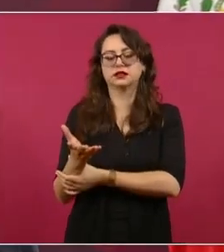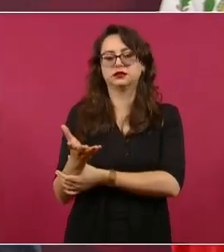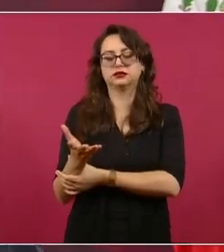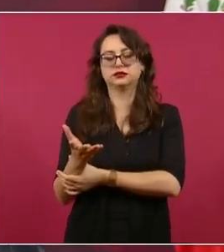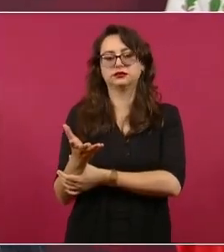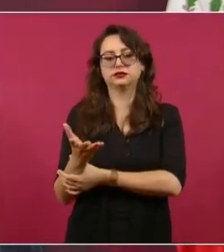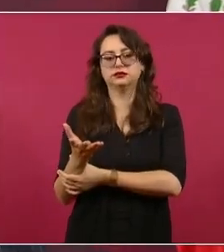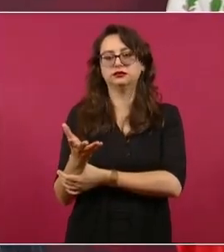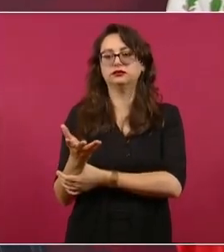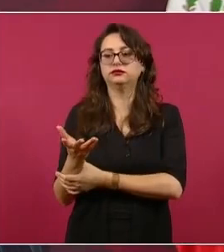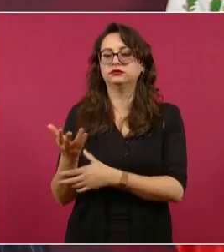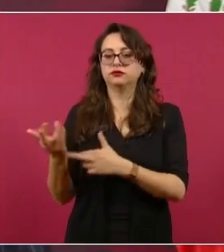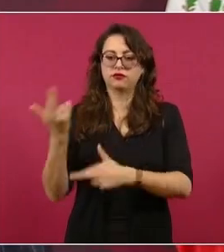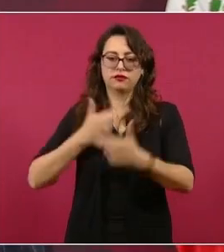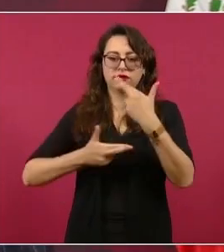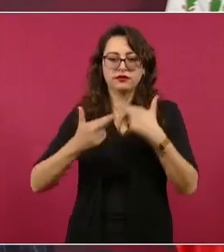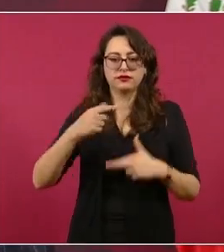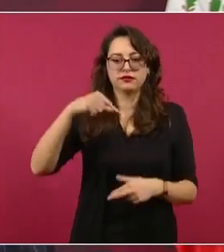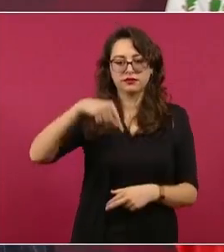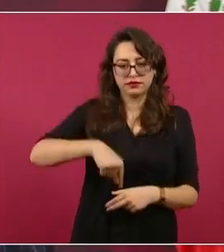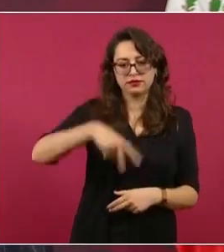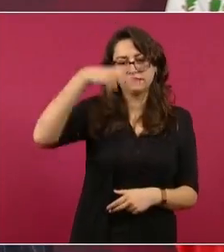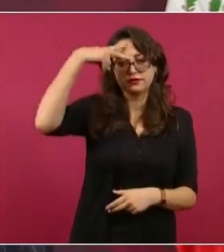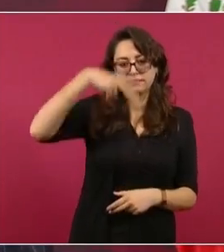se venga a México,